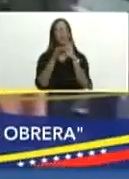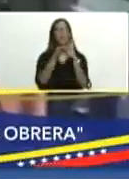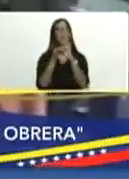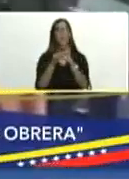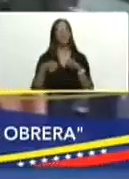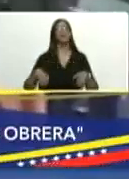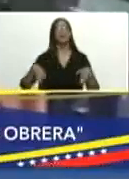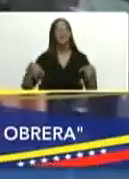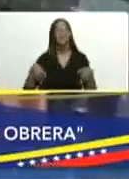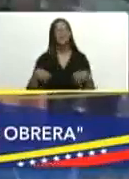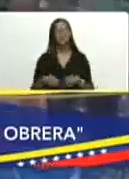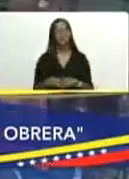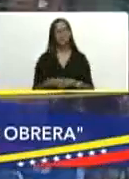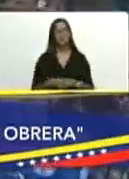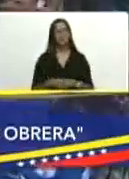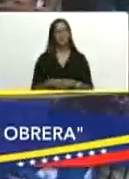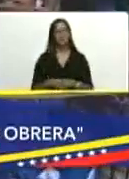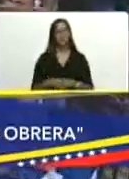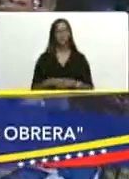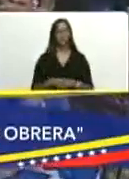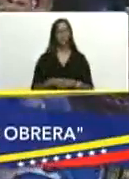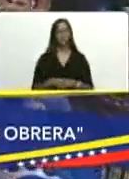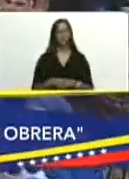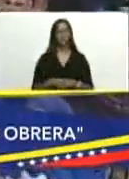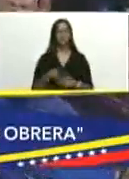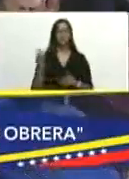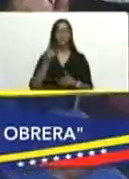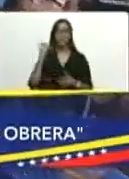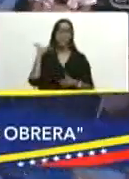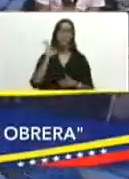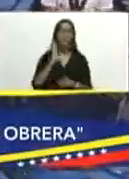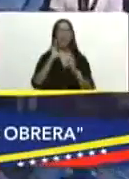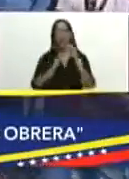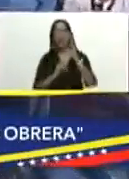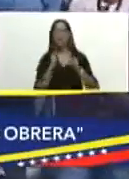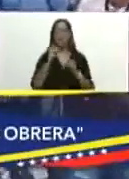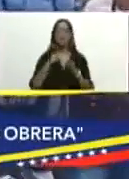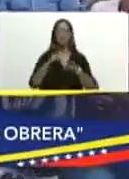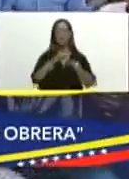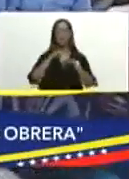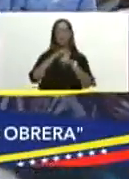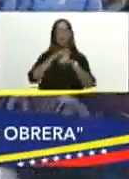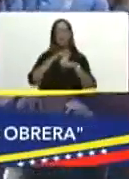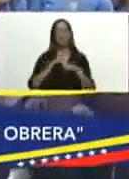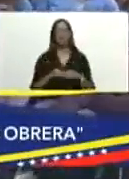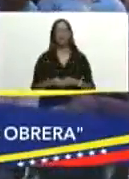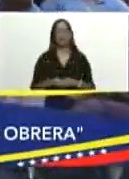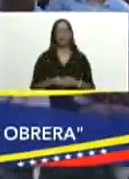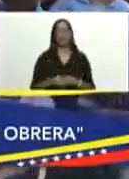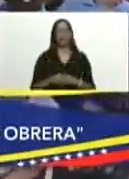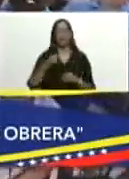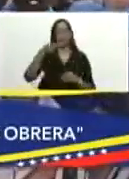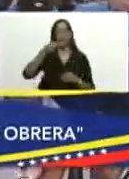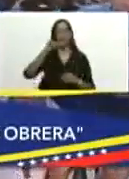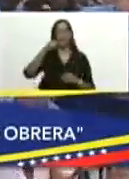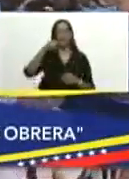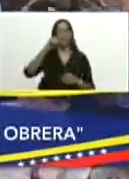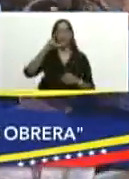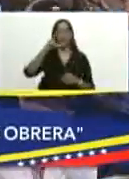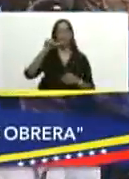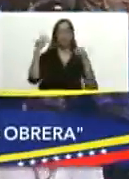riqueza como lo venía hablando con el ministro Hipólito Abreu